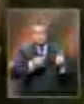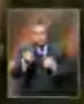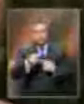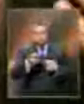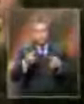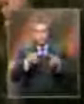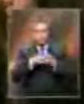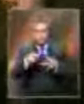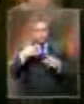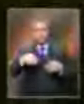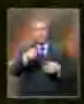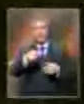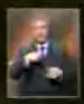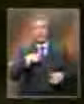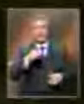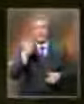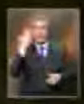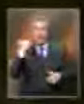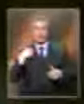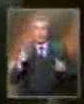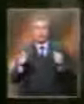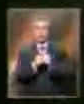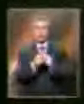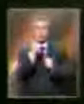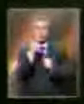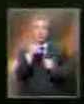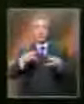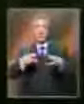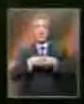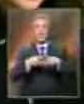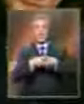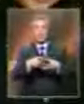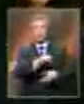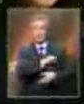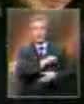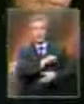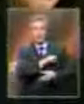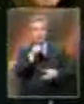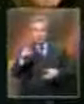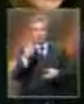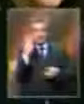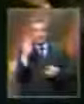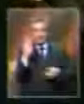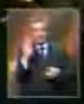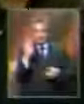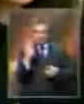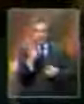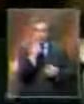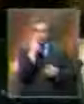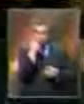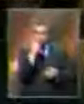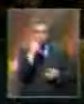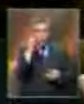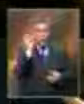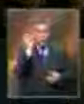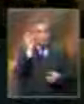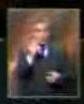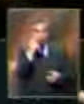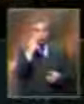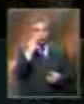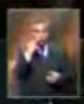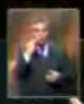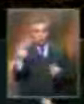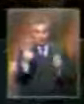bien? ¿Es por ellos estuvieron con nosotros en la FAE. Éramos dos equipos de Santiago y ellos eran tres, una niña y dos niños. De hecho, lo curioso es que